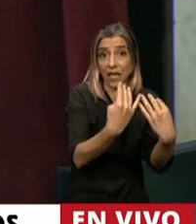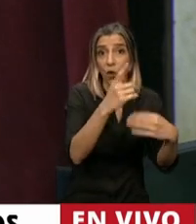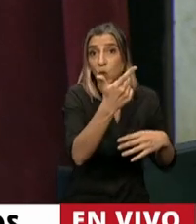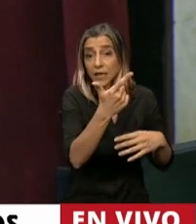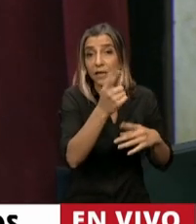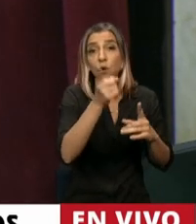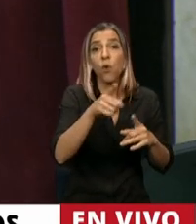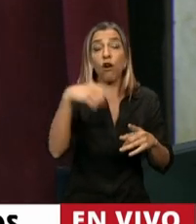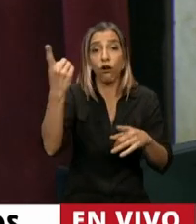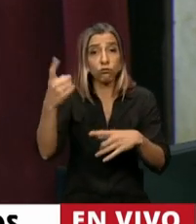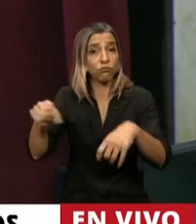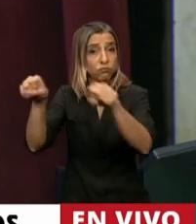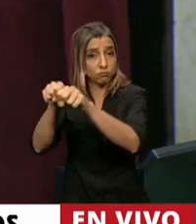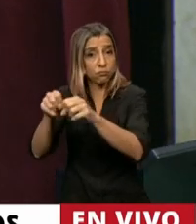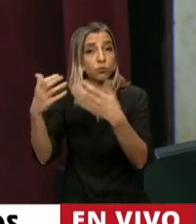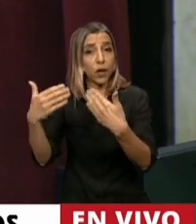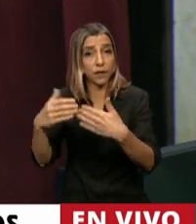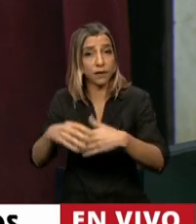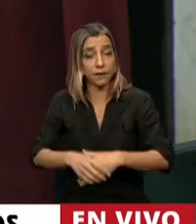Diputado Federico Angelini.